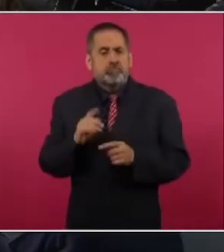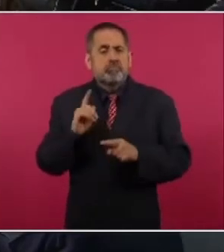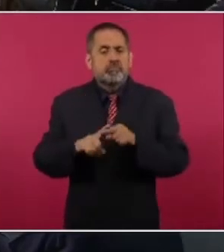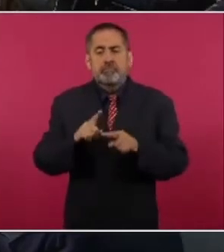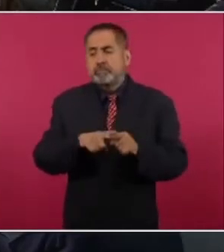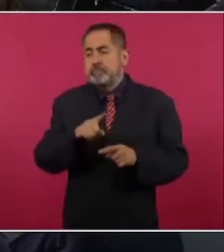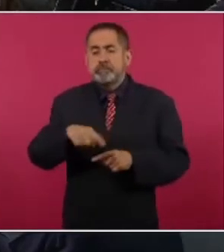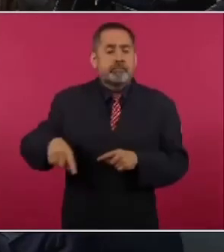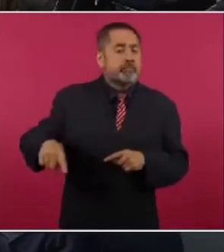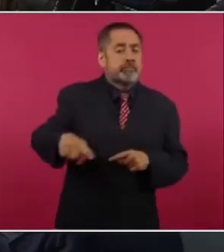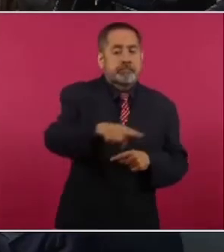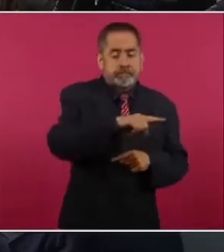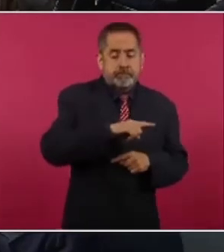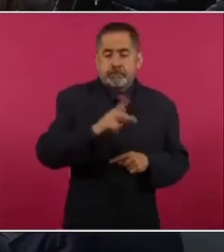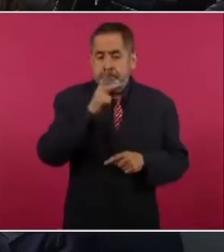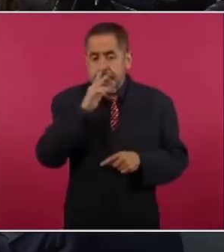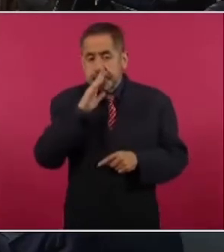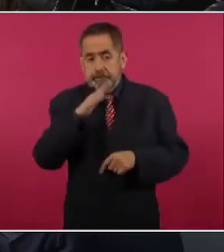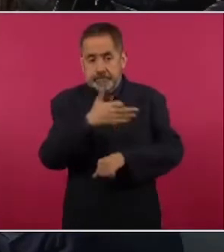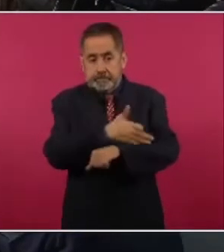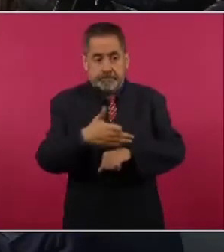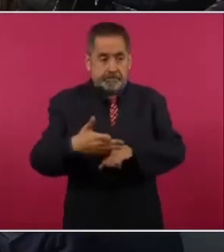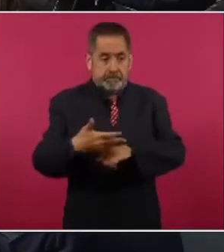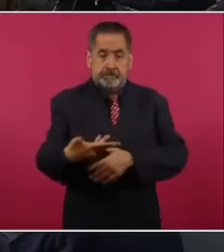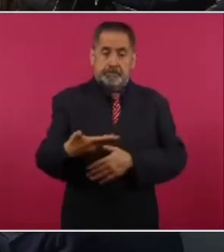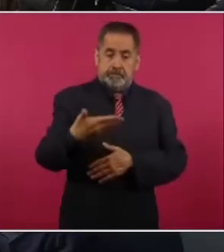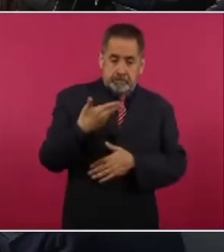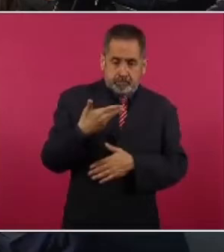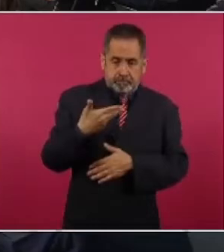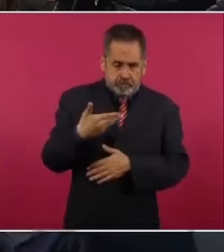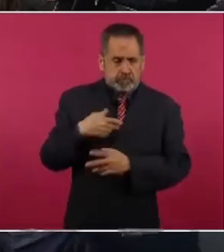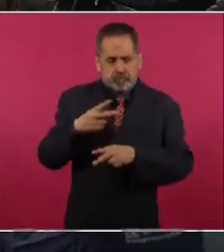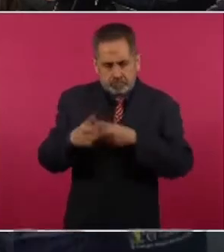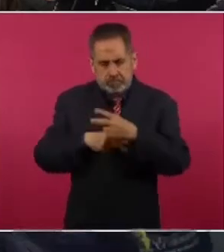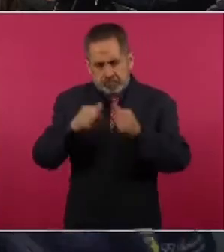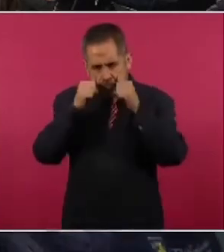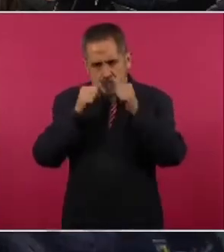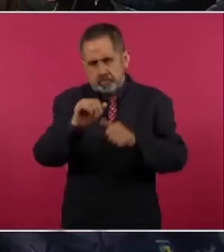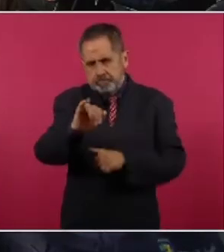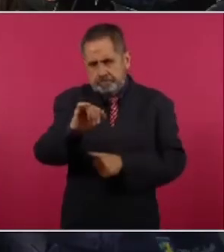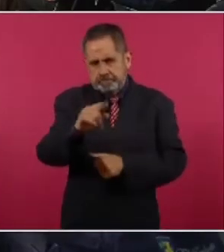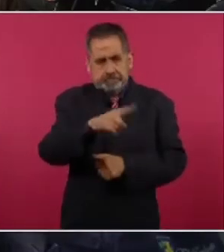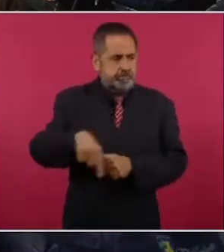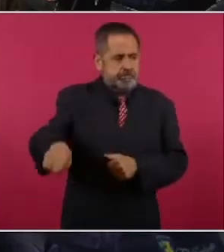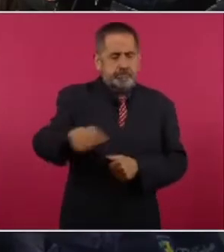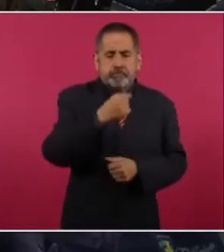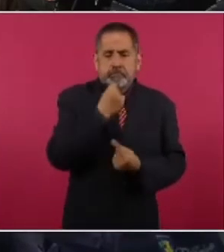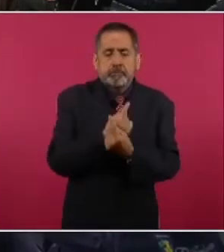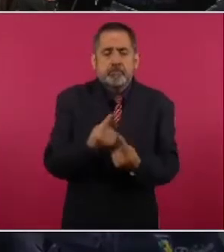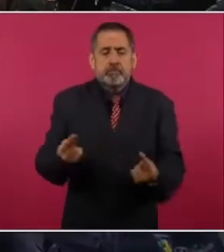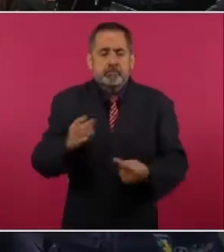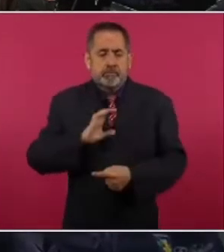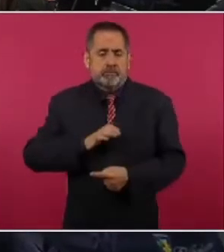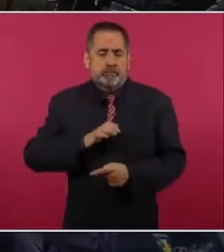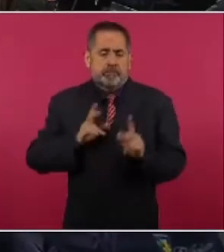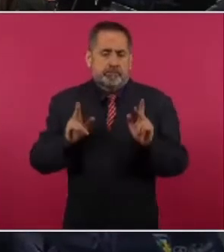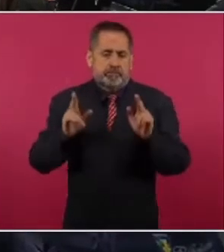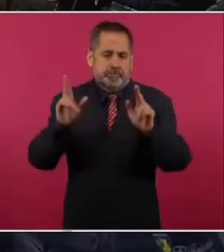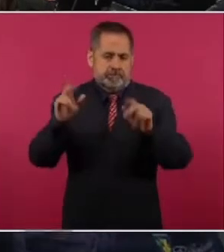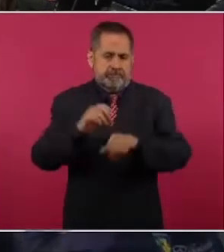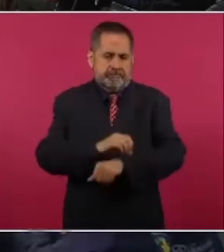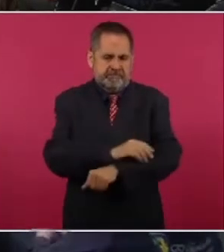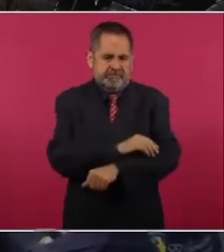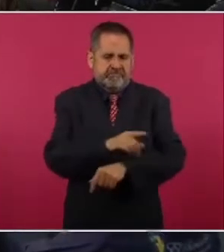solicitaron los padres y los padres de los niños con cáncer, básicamente, y que fue